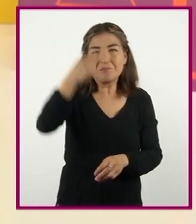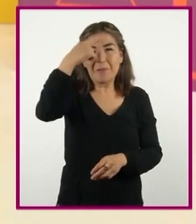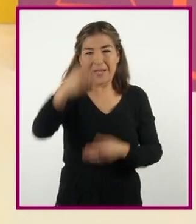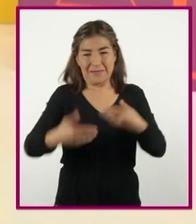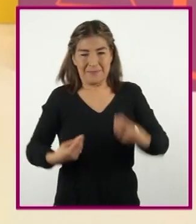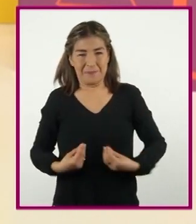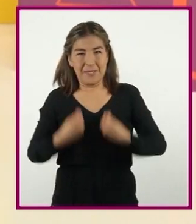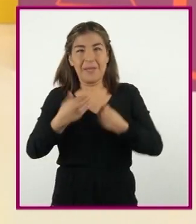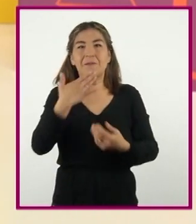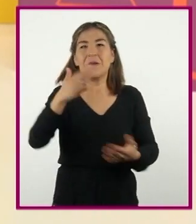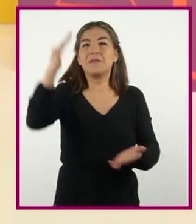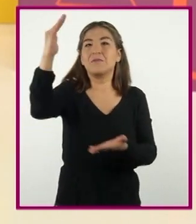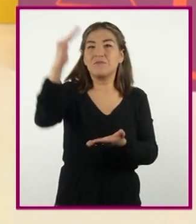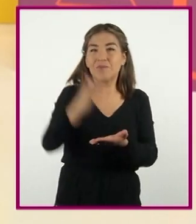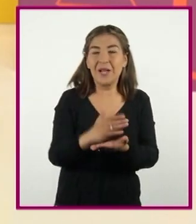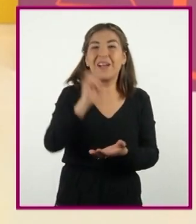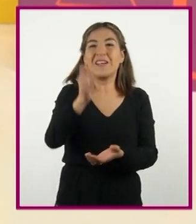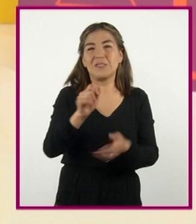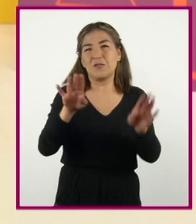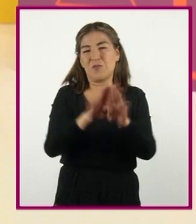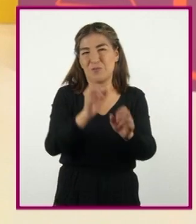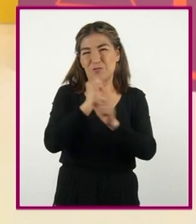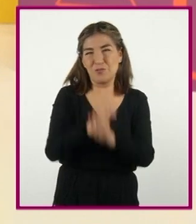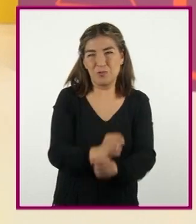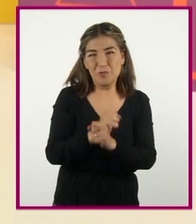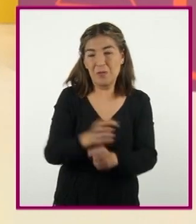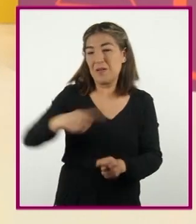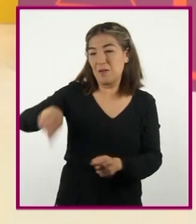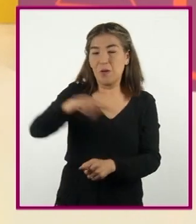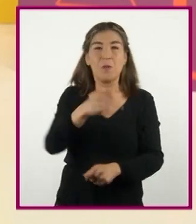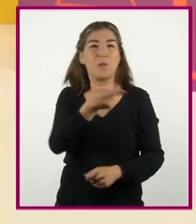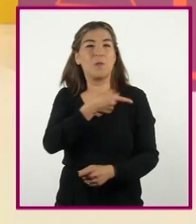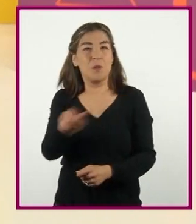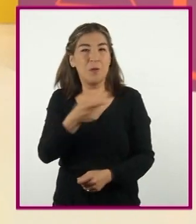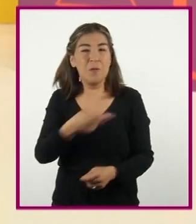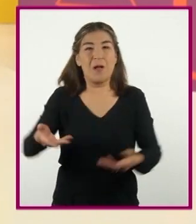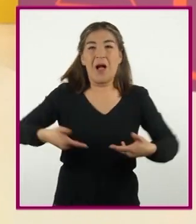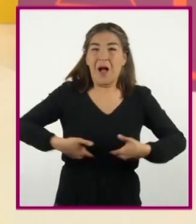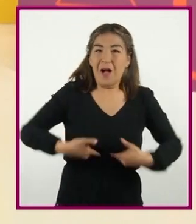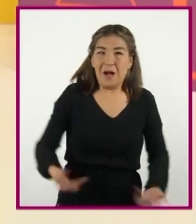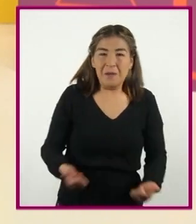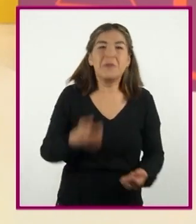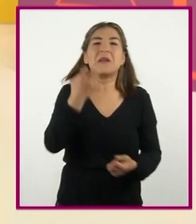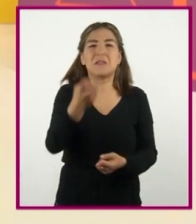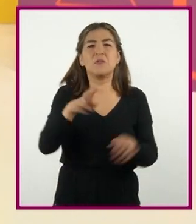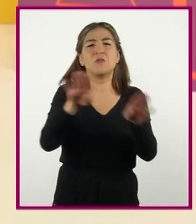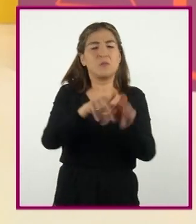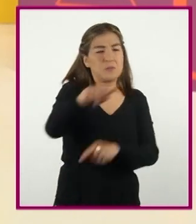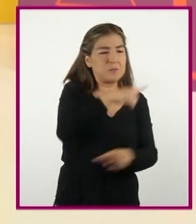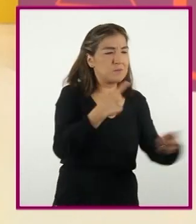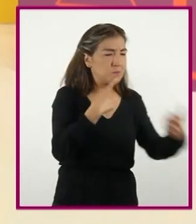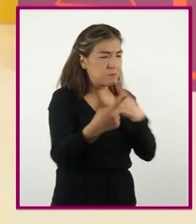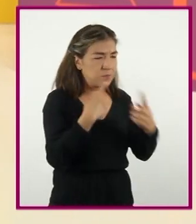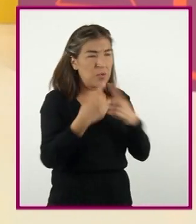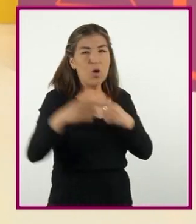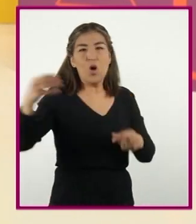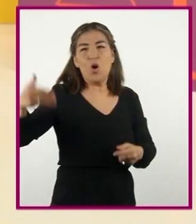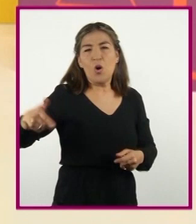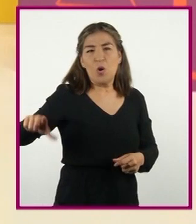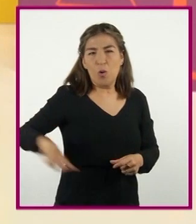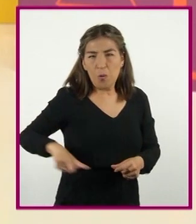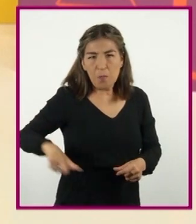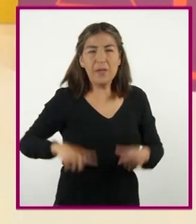y reducir la precariedad que encierra la pobreza y el hambre han hecho que los gobiernos y las sociedades